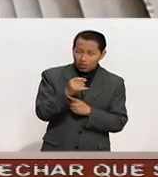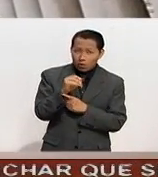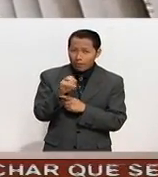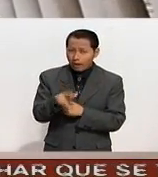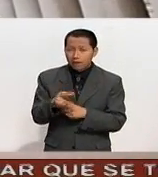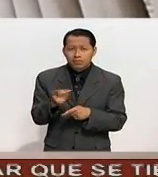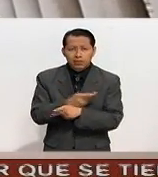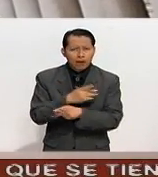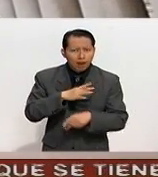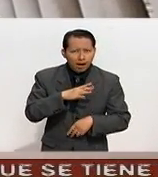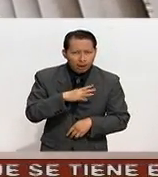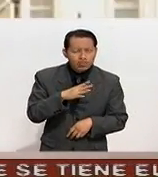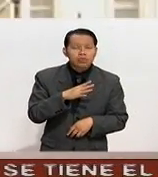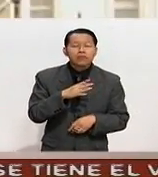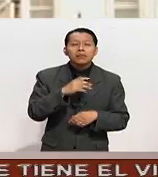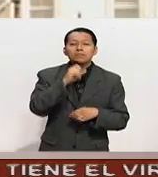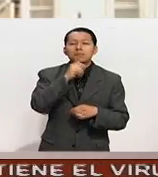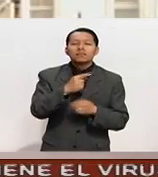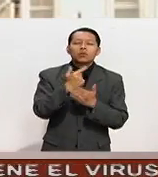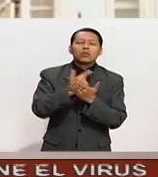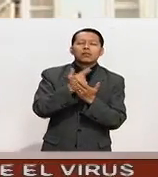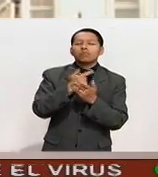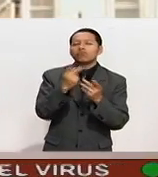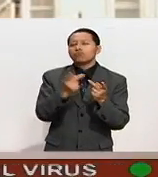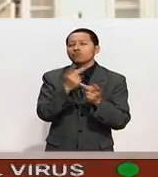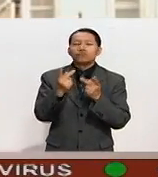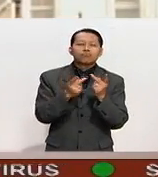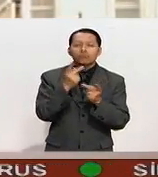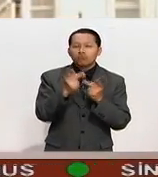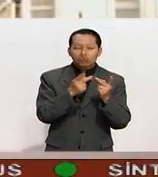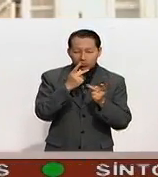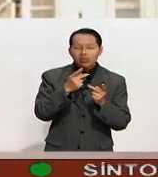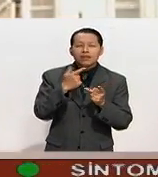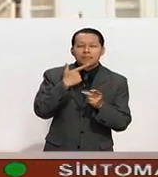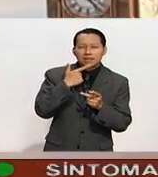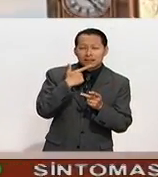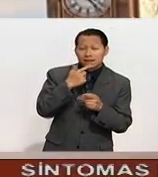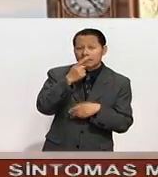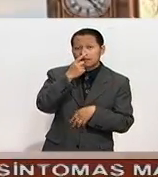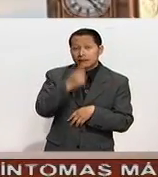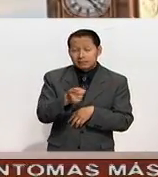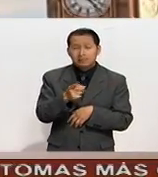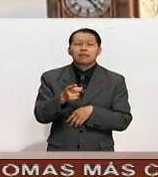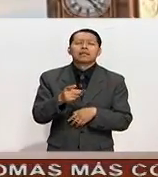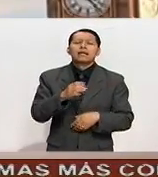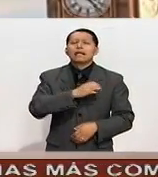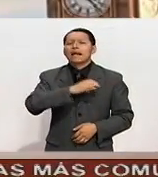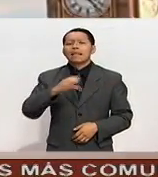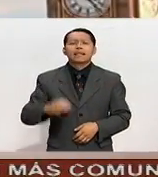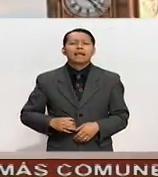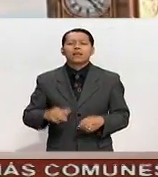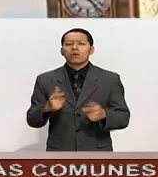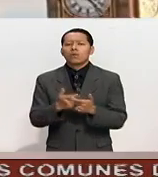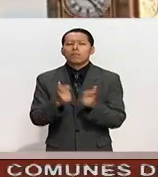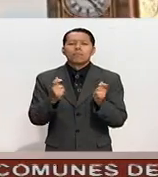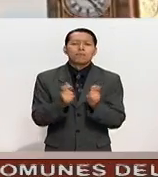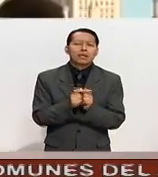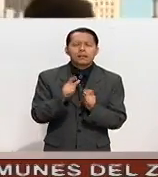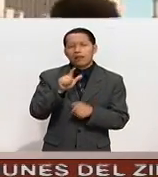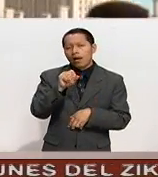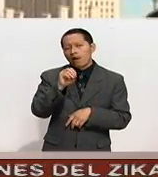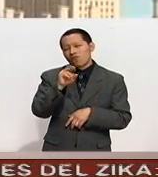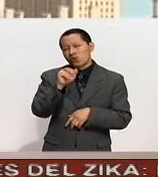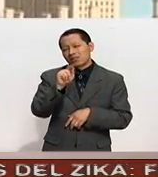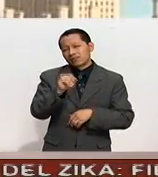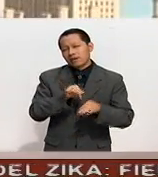las encuestadoras británicas y europeas daban incluso por ganador al candidato del Partido Laborista